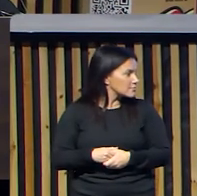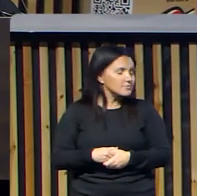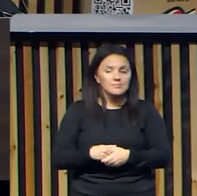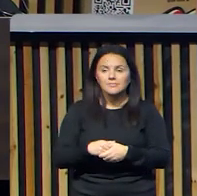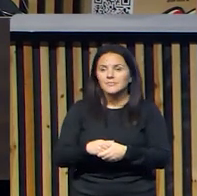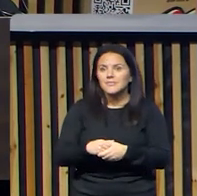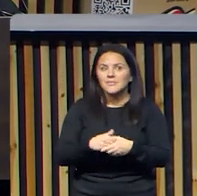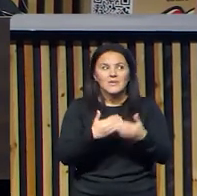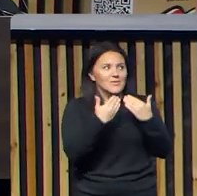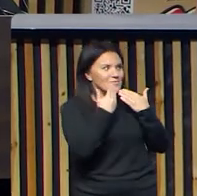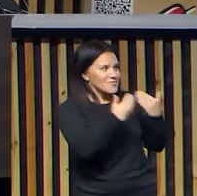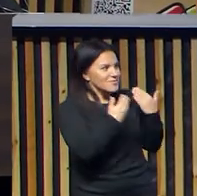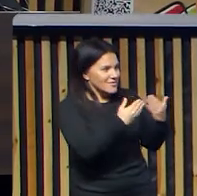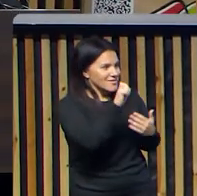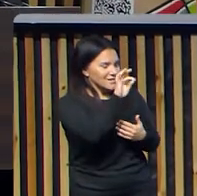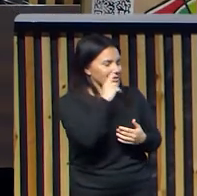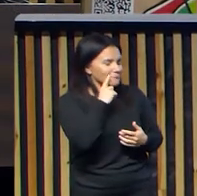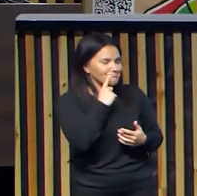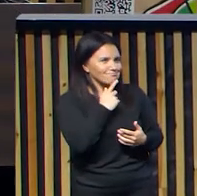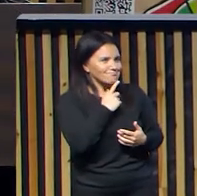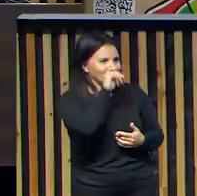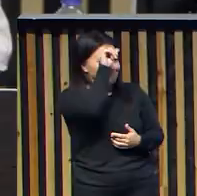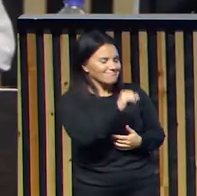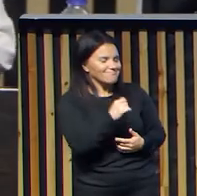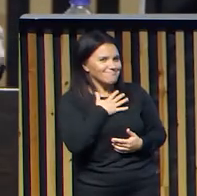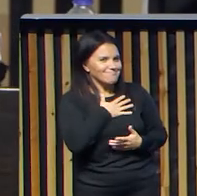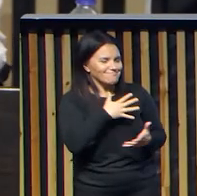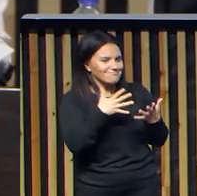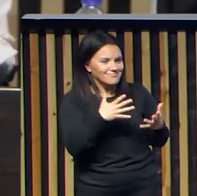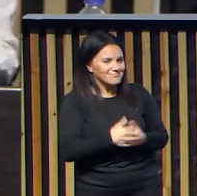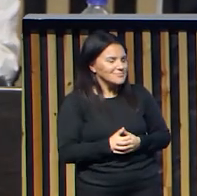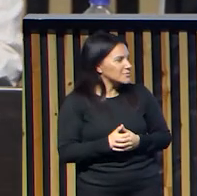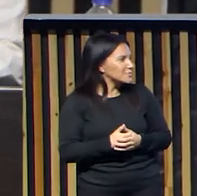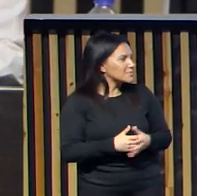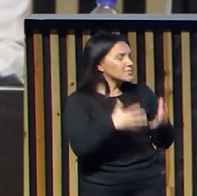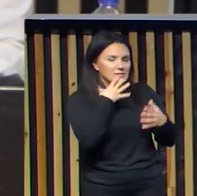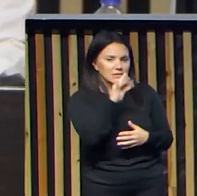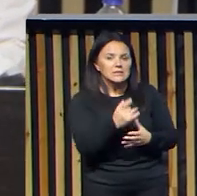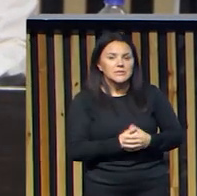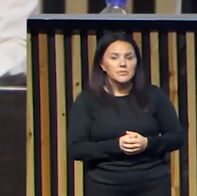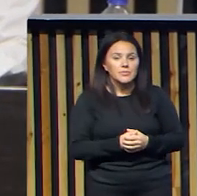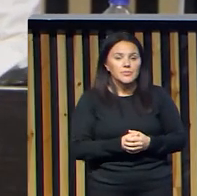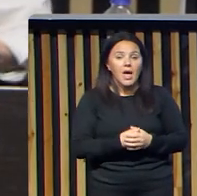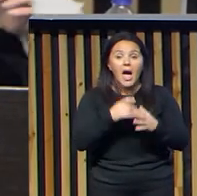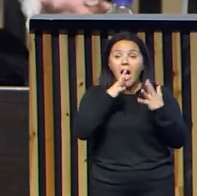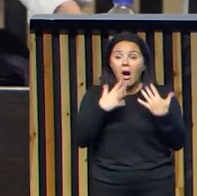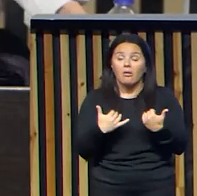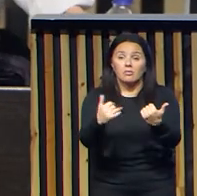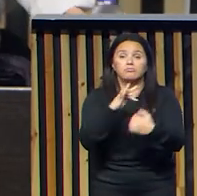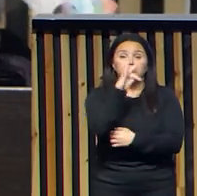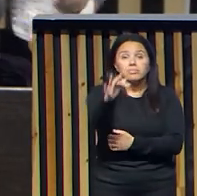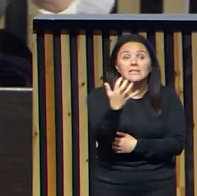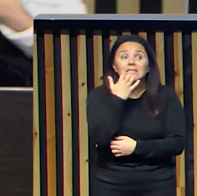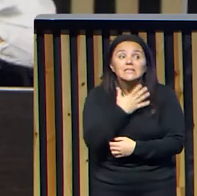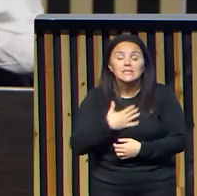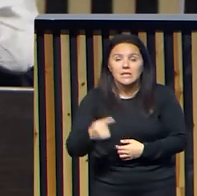Muchas gracias estrella me ha encantado me ha encantado así bueno orain suena de ahí tenéis